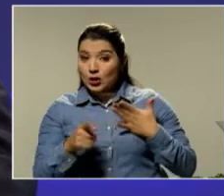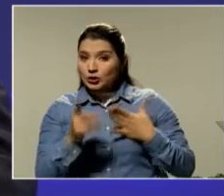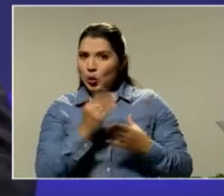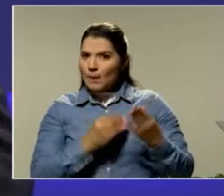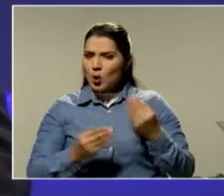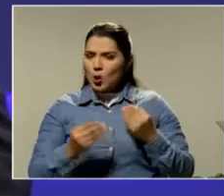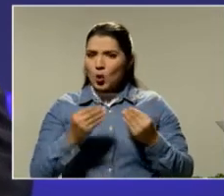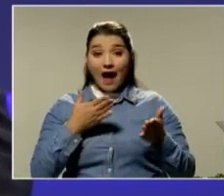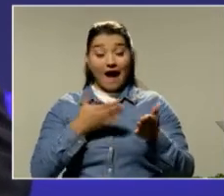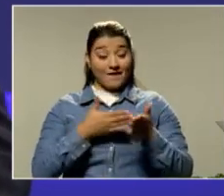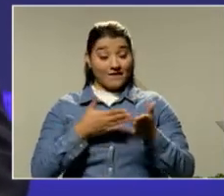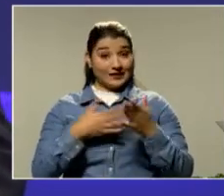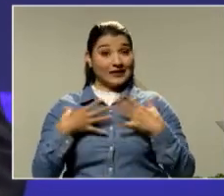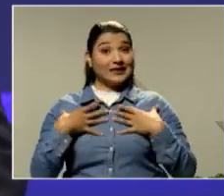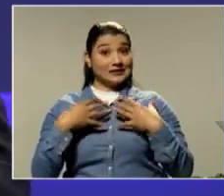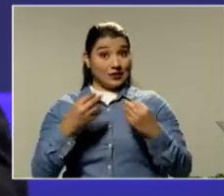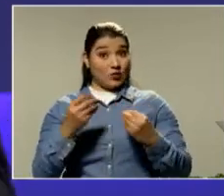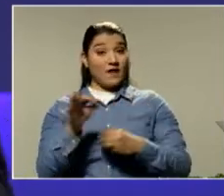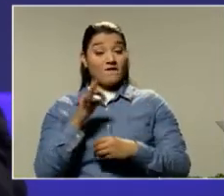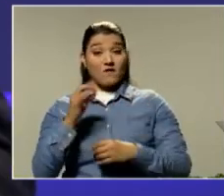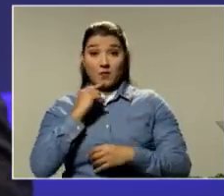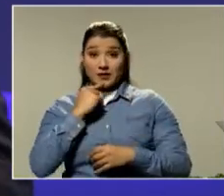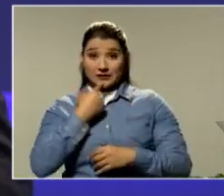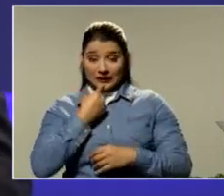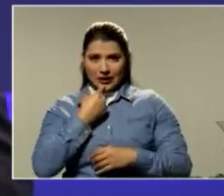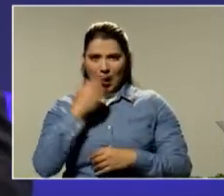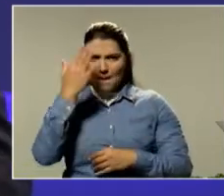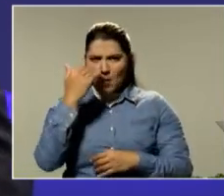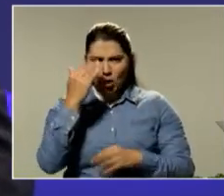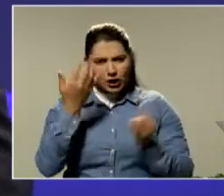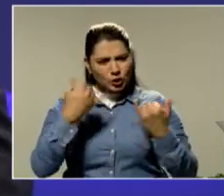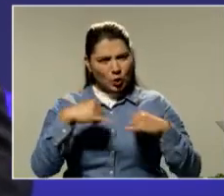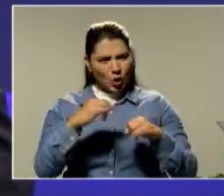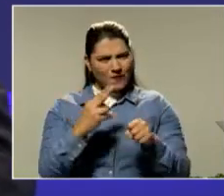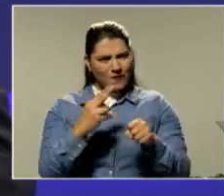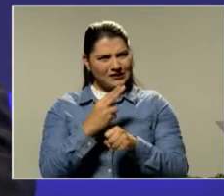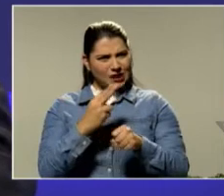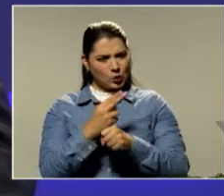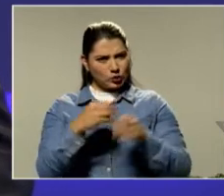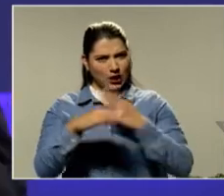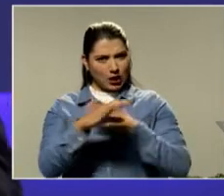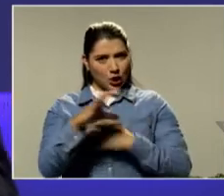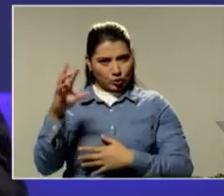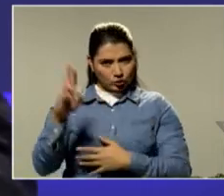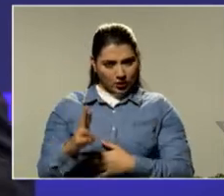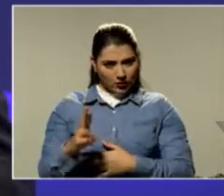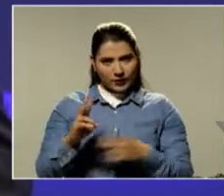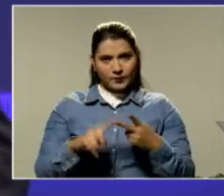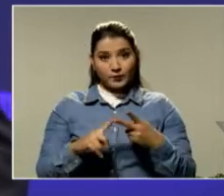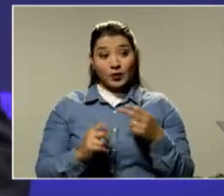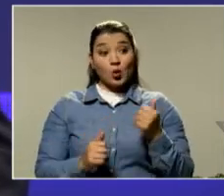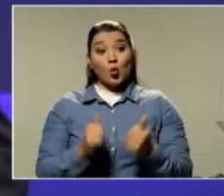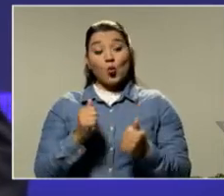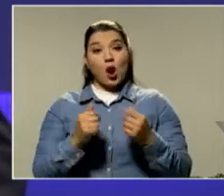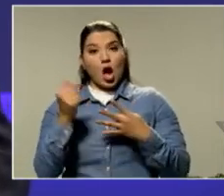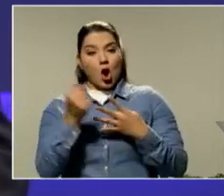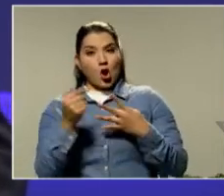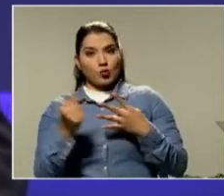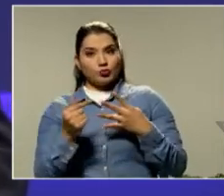provocan daños muy serios a la salud humana. ¿Por qué se siguen aplicando en el país? ¿Qué alternativas tienen